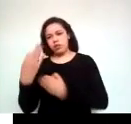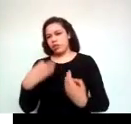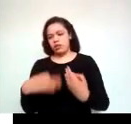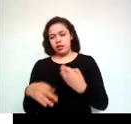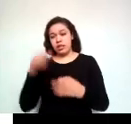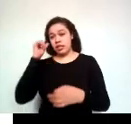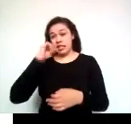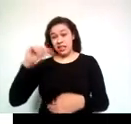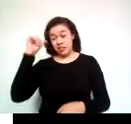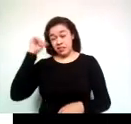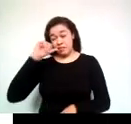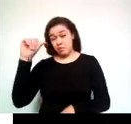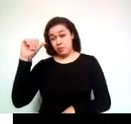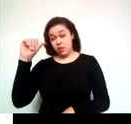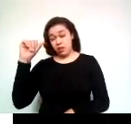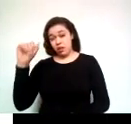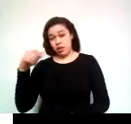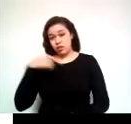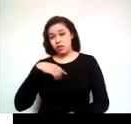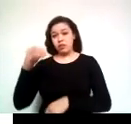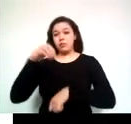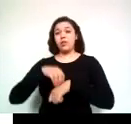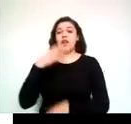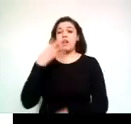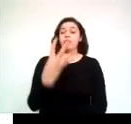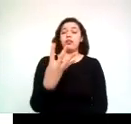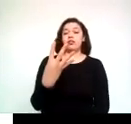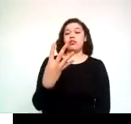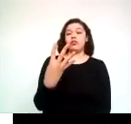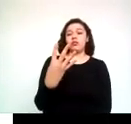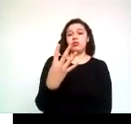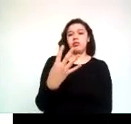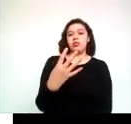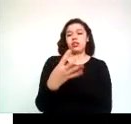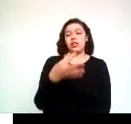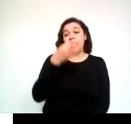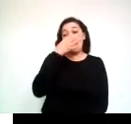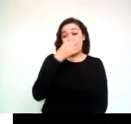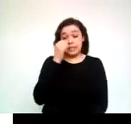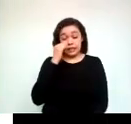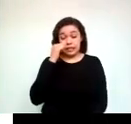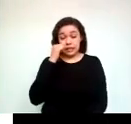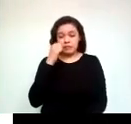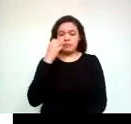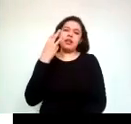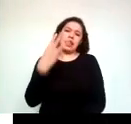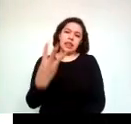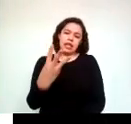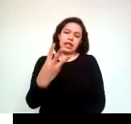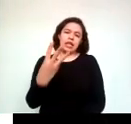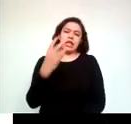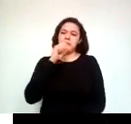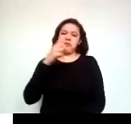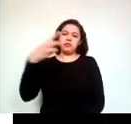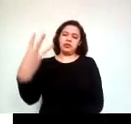siempre, entonces le vas a asignar un valor de 4. Te contesta que casi siempre, 3 y así sucesivamente. Vamos